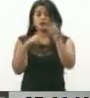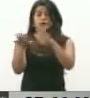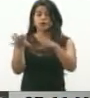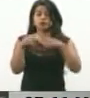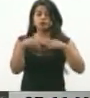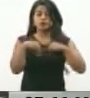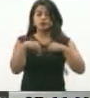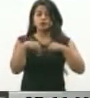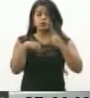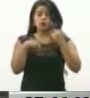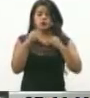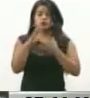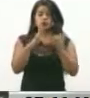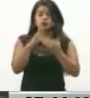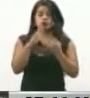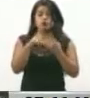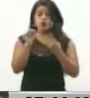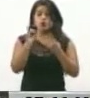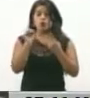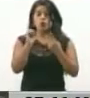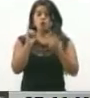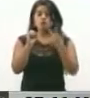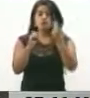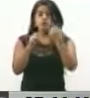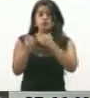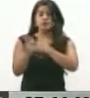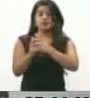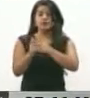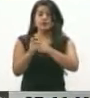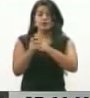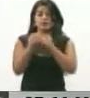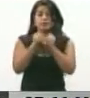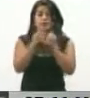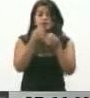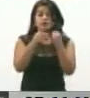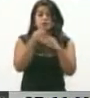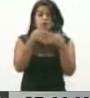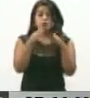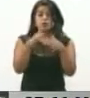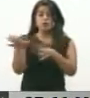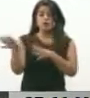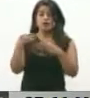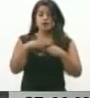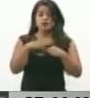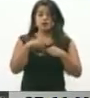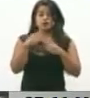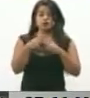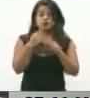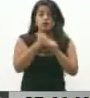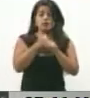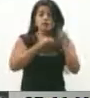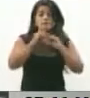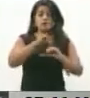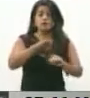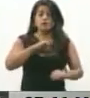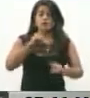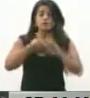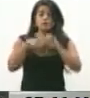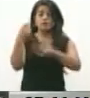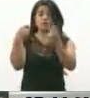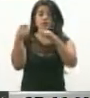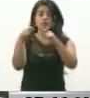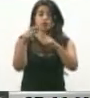una institución o una universidad, con recursos públicos, empiece a desarrollar cosas privadas para de repente vendérsela